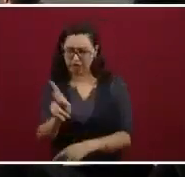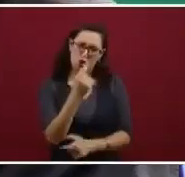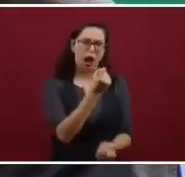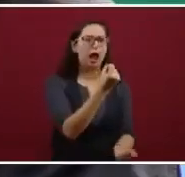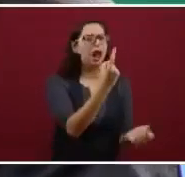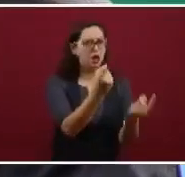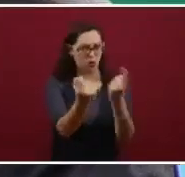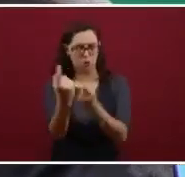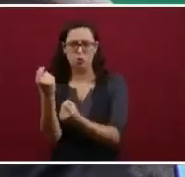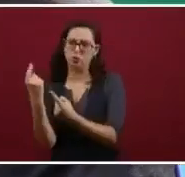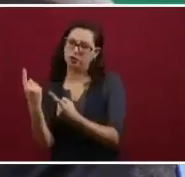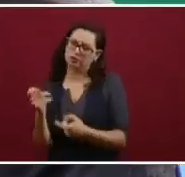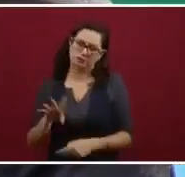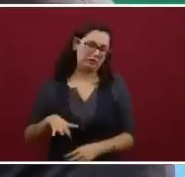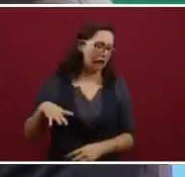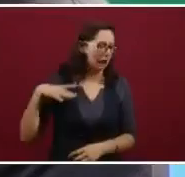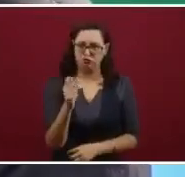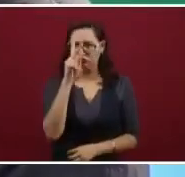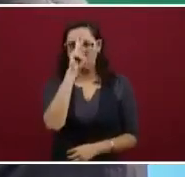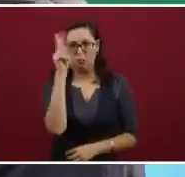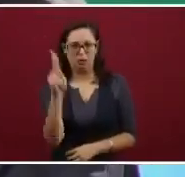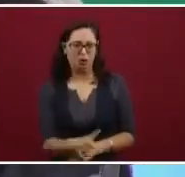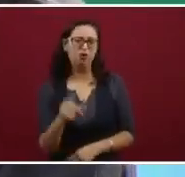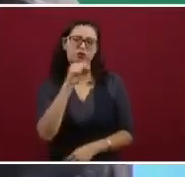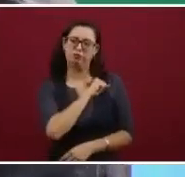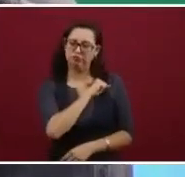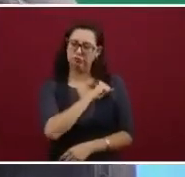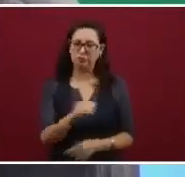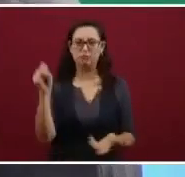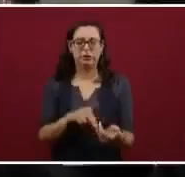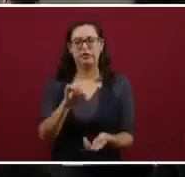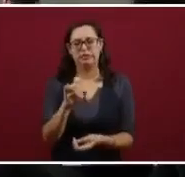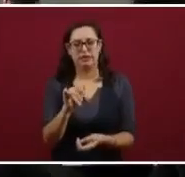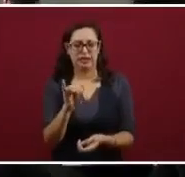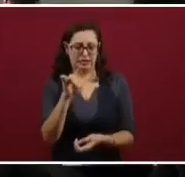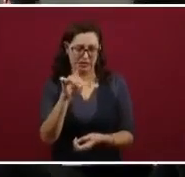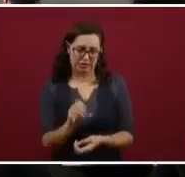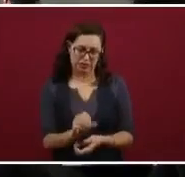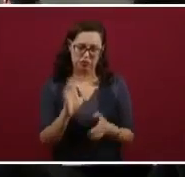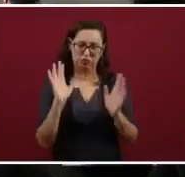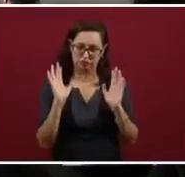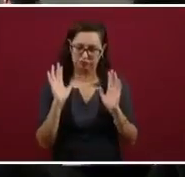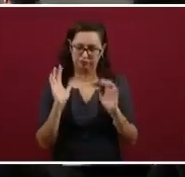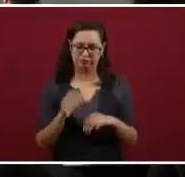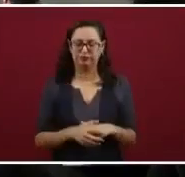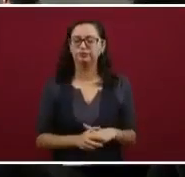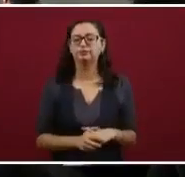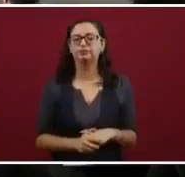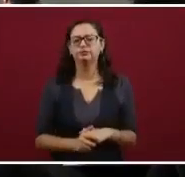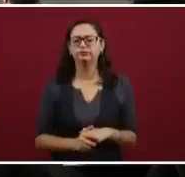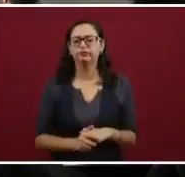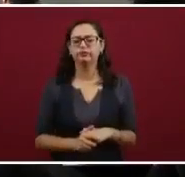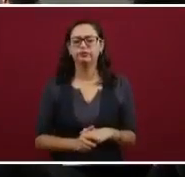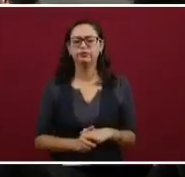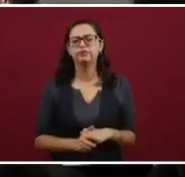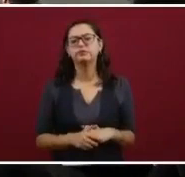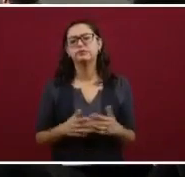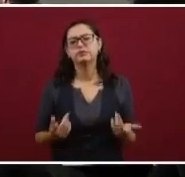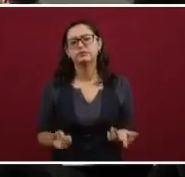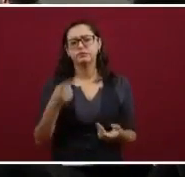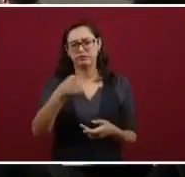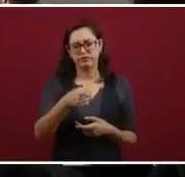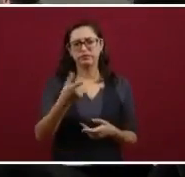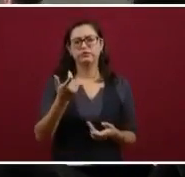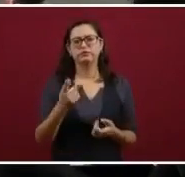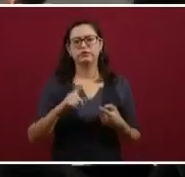que ya pasa a ser realmente una actividad delictiva porque nos están robando. Los accionistas de Combustibles e Imagen SADCB